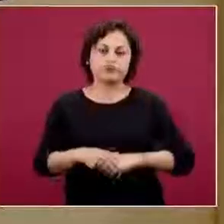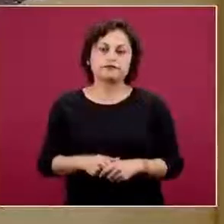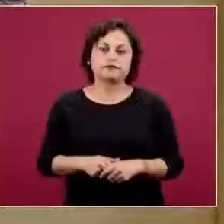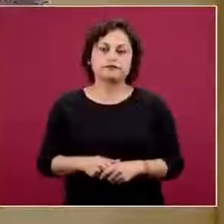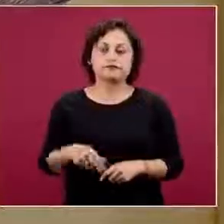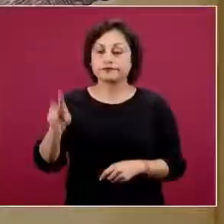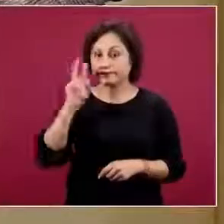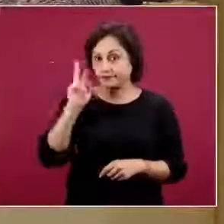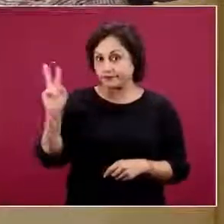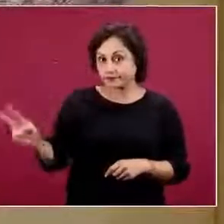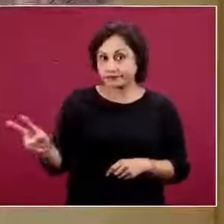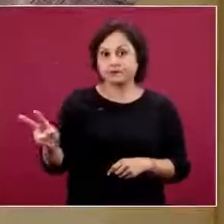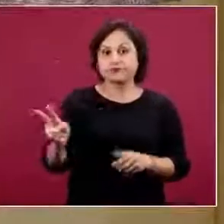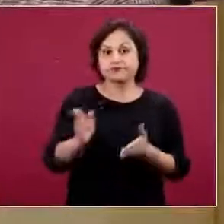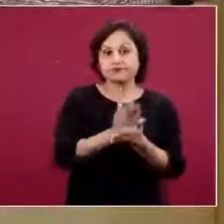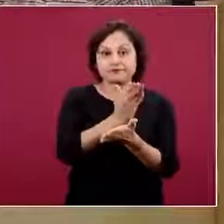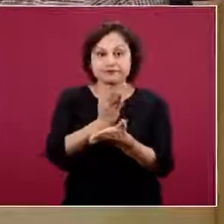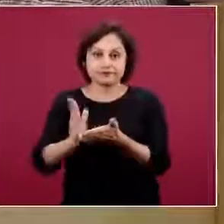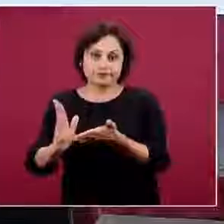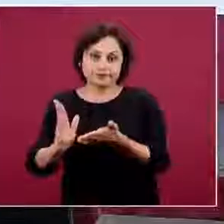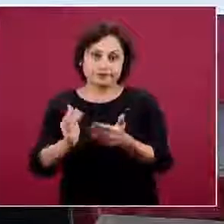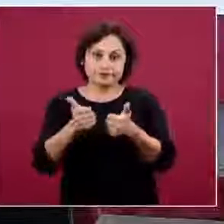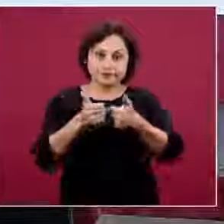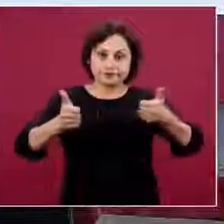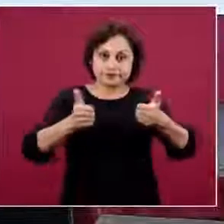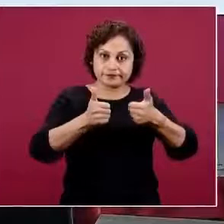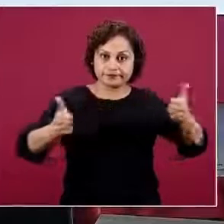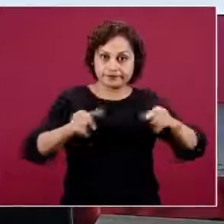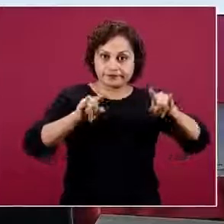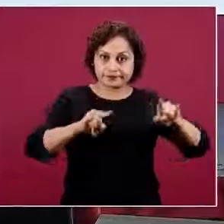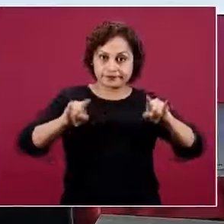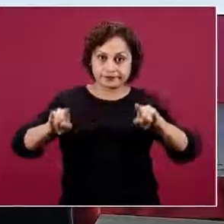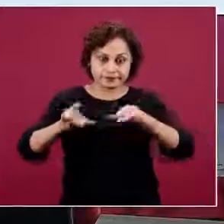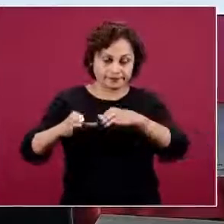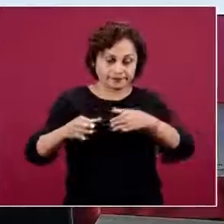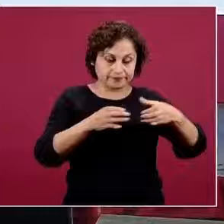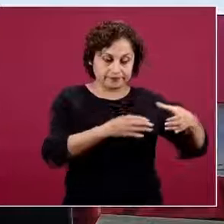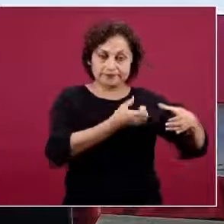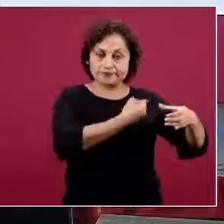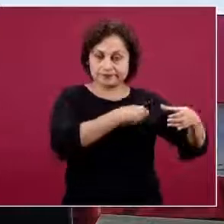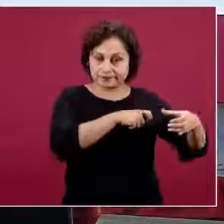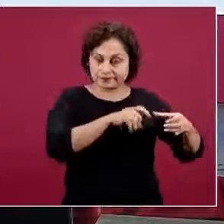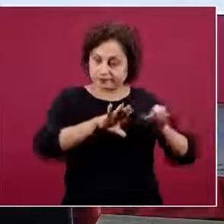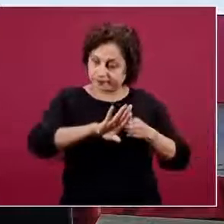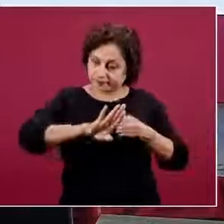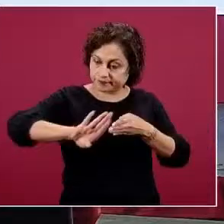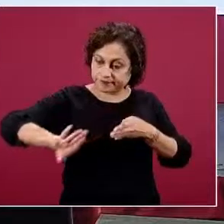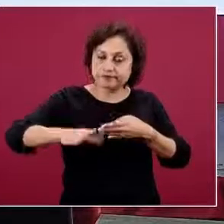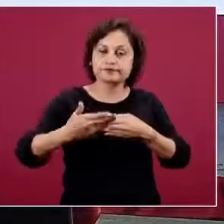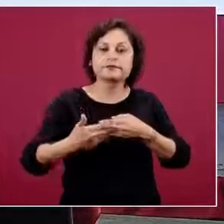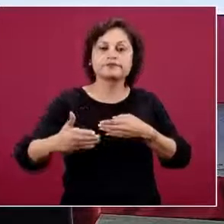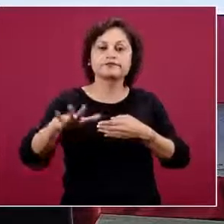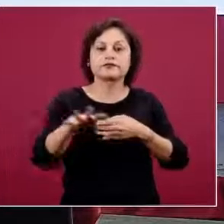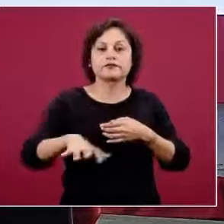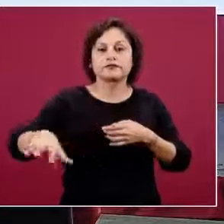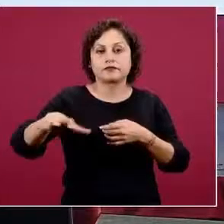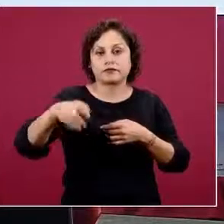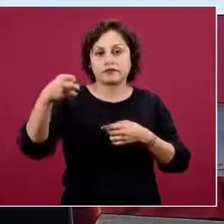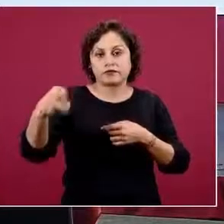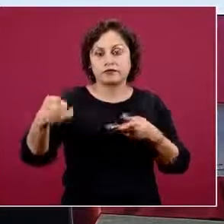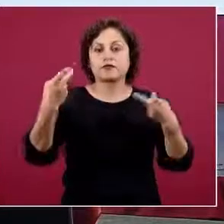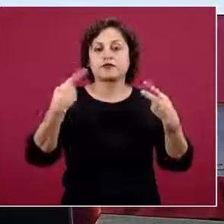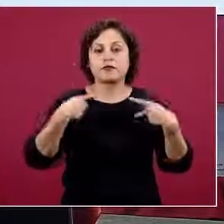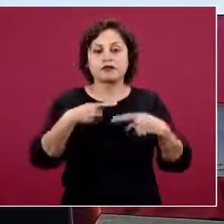una habitación dividida por cohortes, es decir, es una habitación para sanos, al lado en contiguo había una habitación para